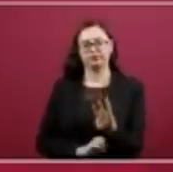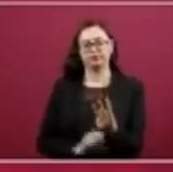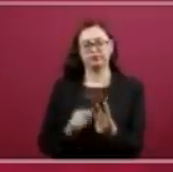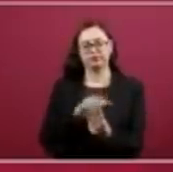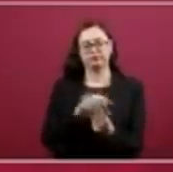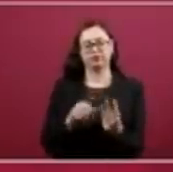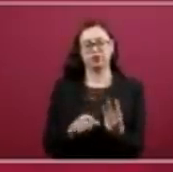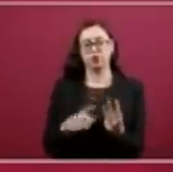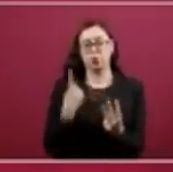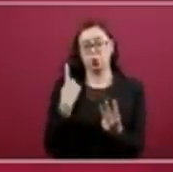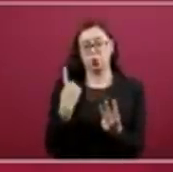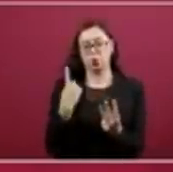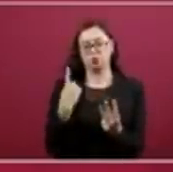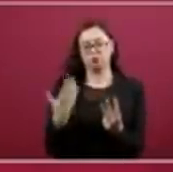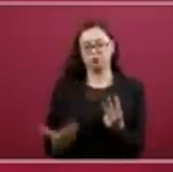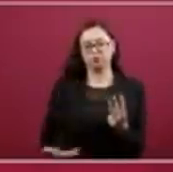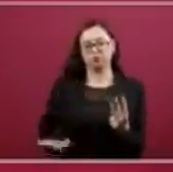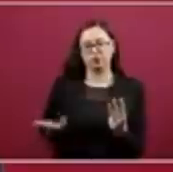proponer a uno.